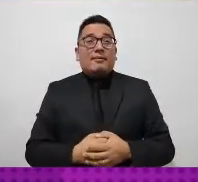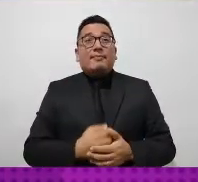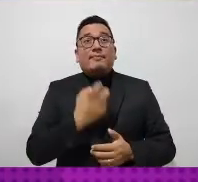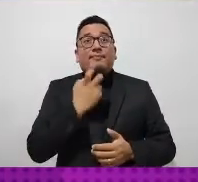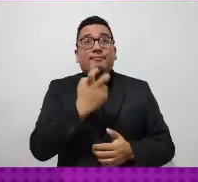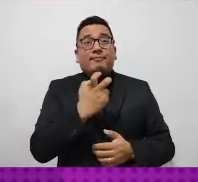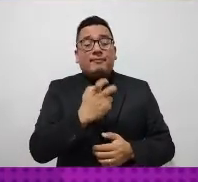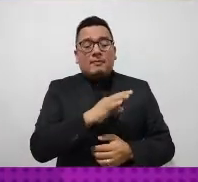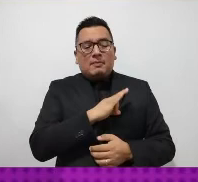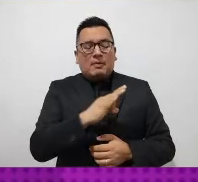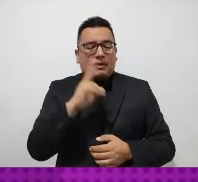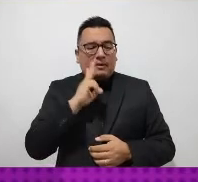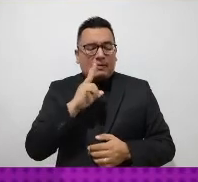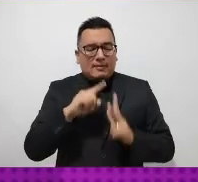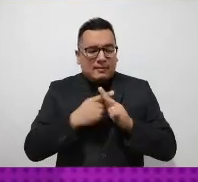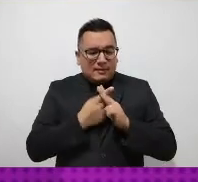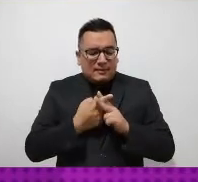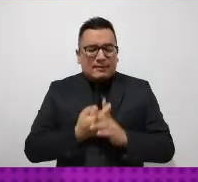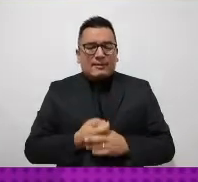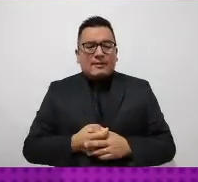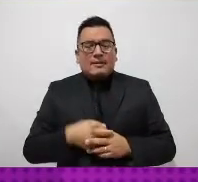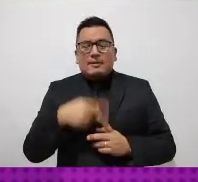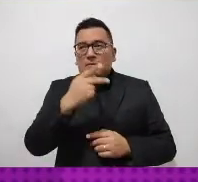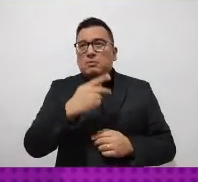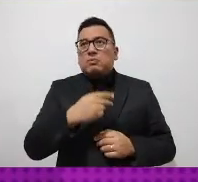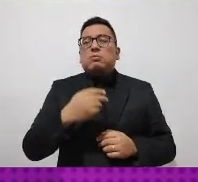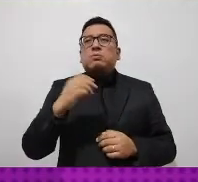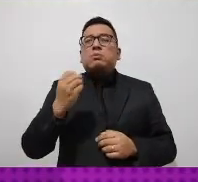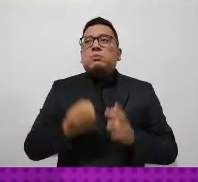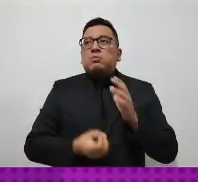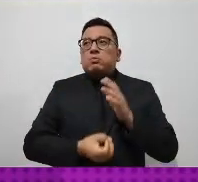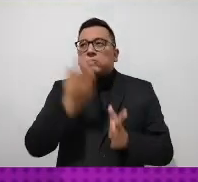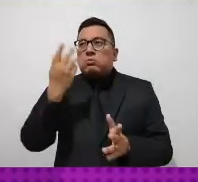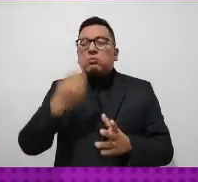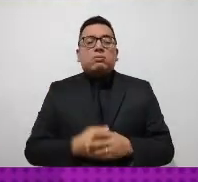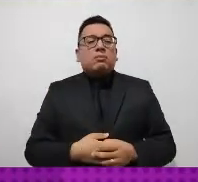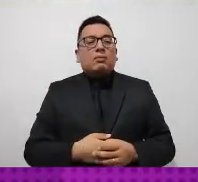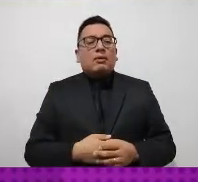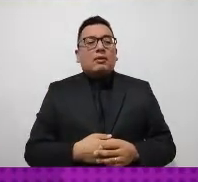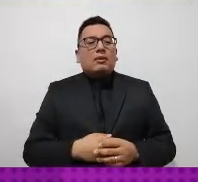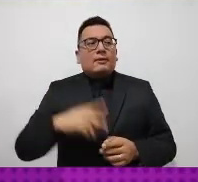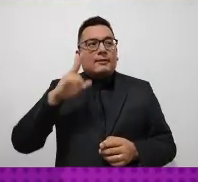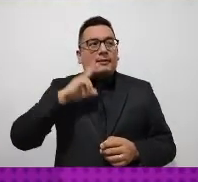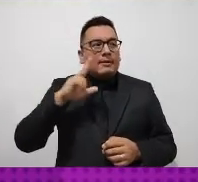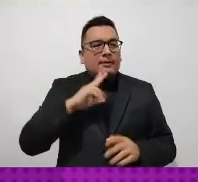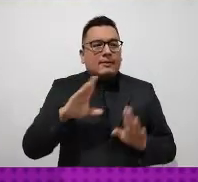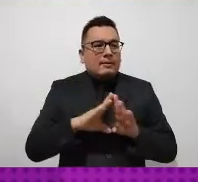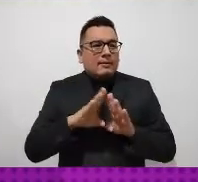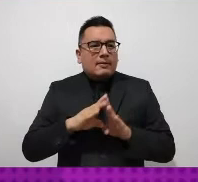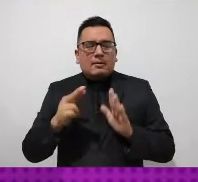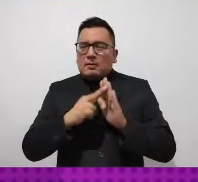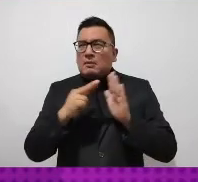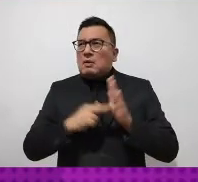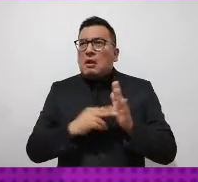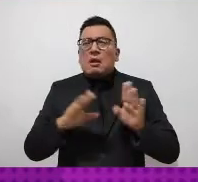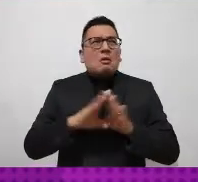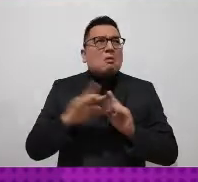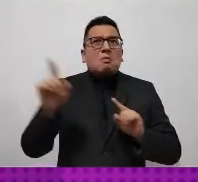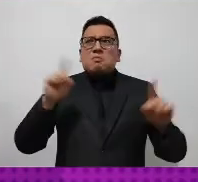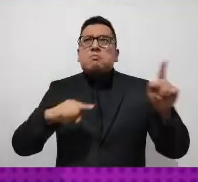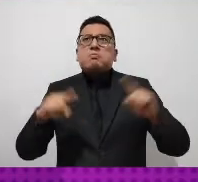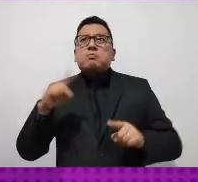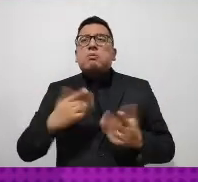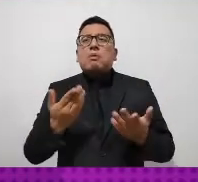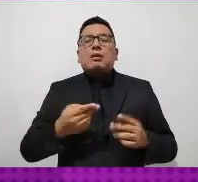que es la forma en la cual va a empezar a permear estas nuevas visiones, estas nuevas formas de hacer política, ya con el punto